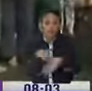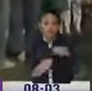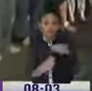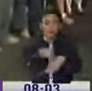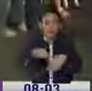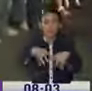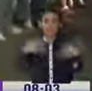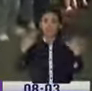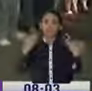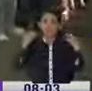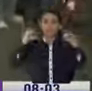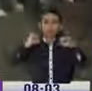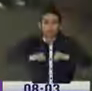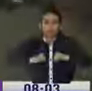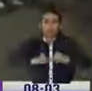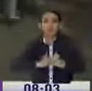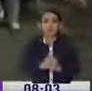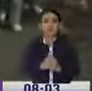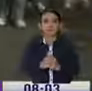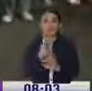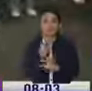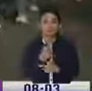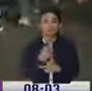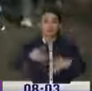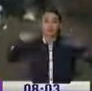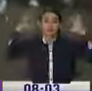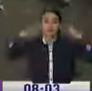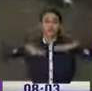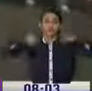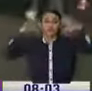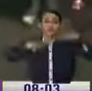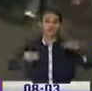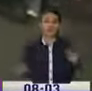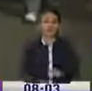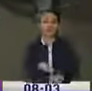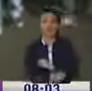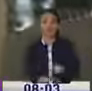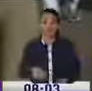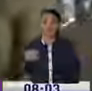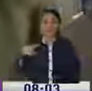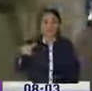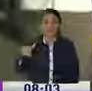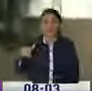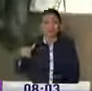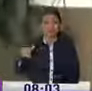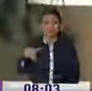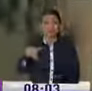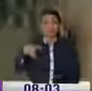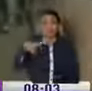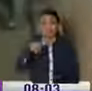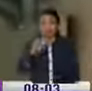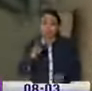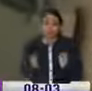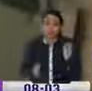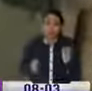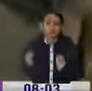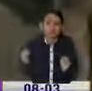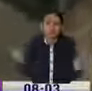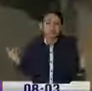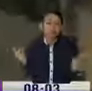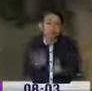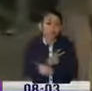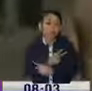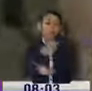han manifestado que en el invierno es casi imposible transitar, mucho peor también en el verano porque ahí